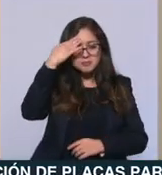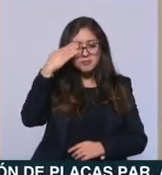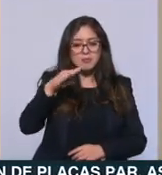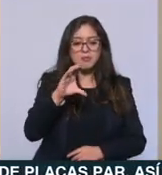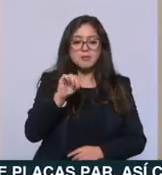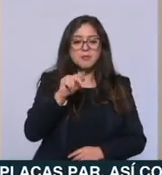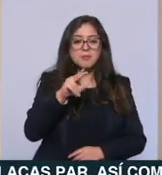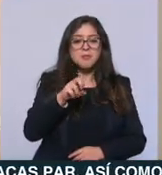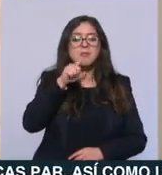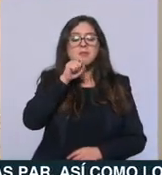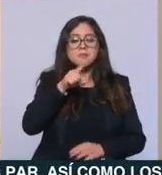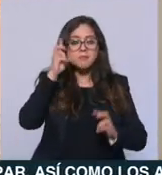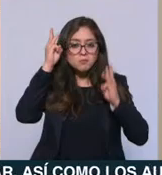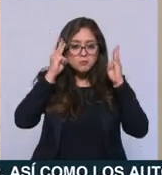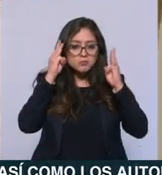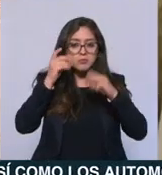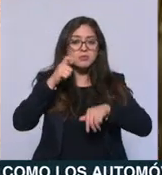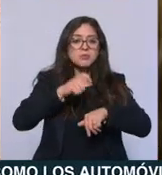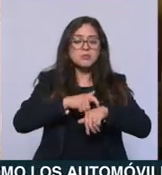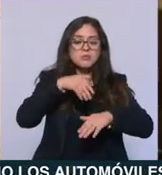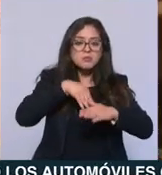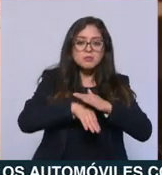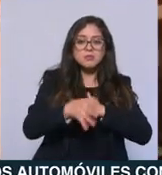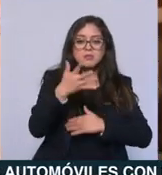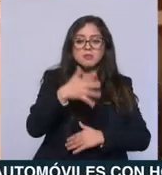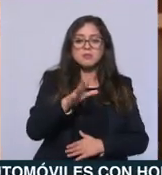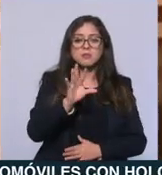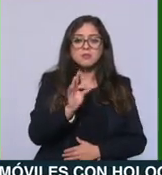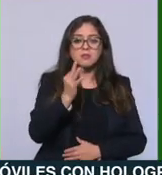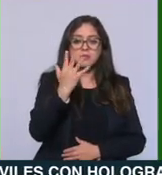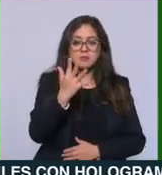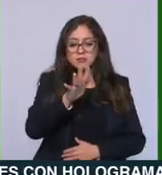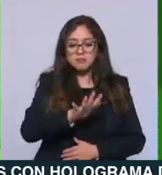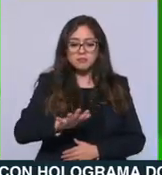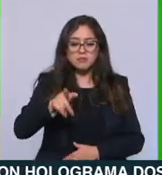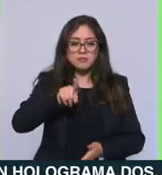Carmen. La cita es a las 10:45 en el atrio del templo.